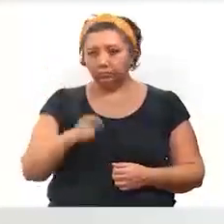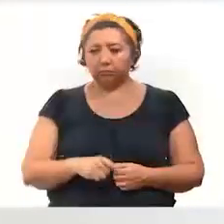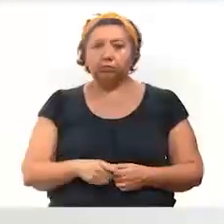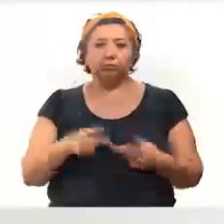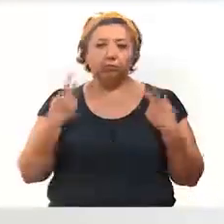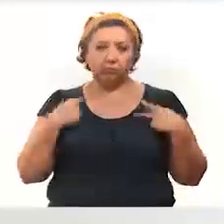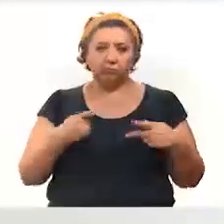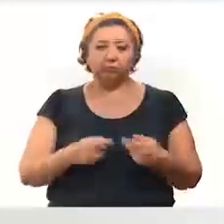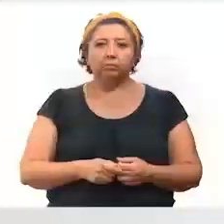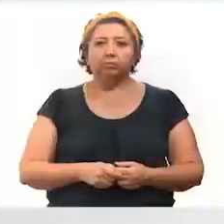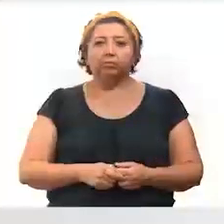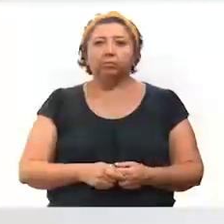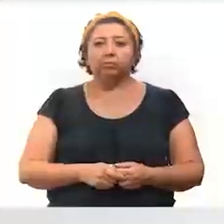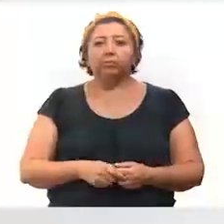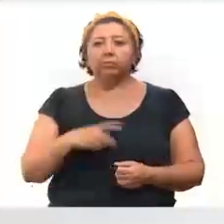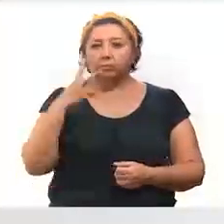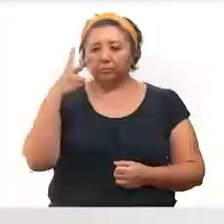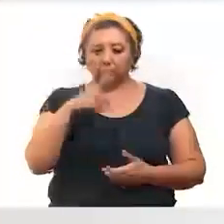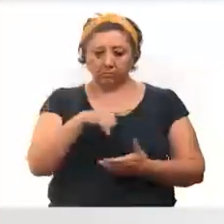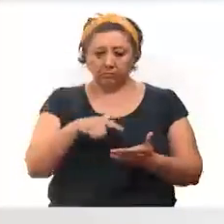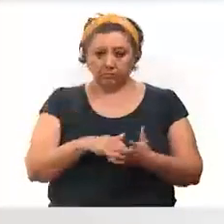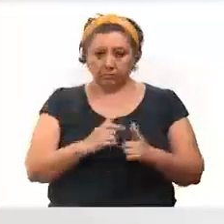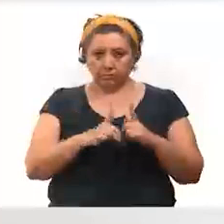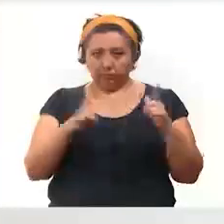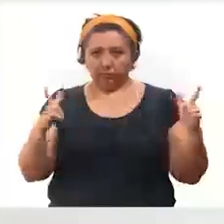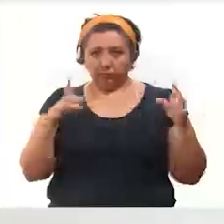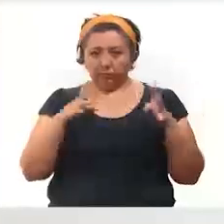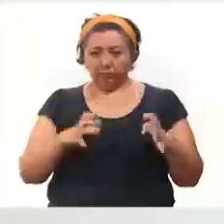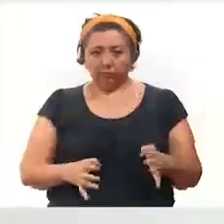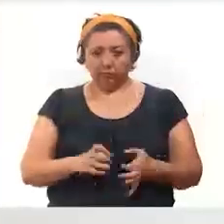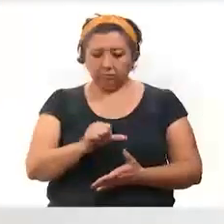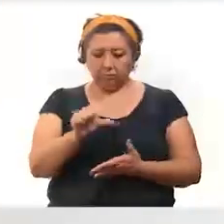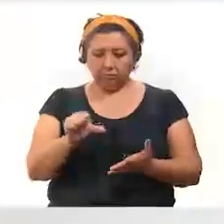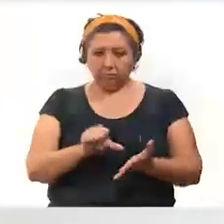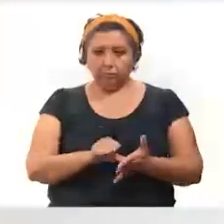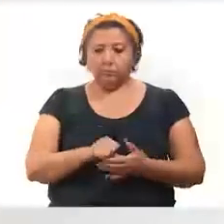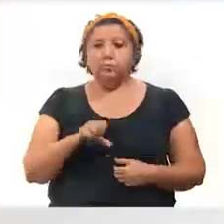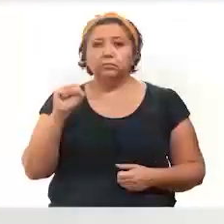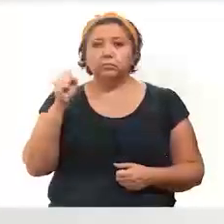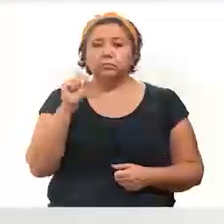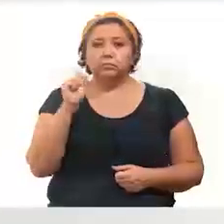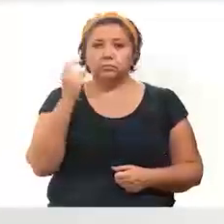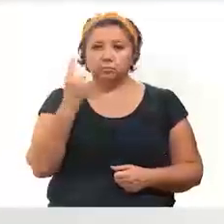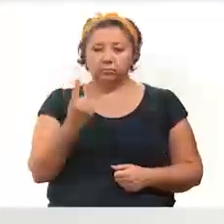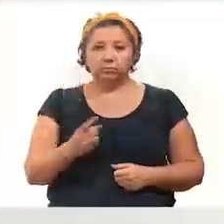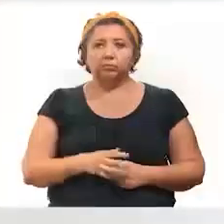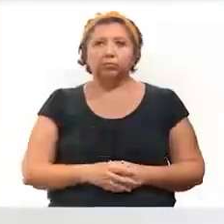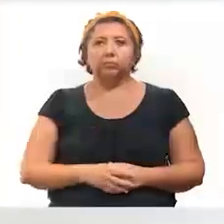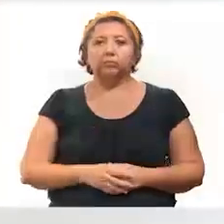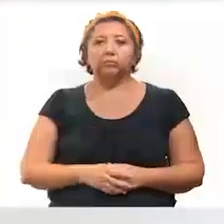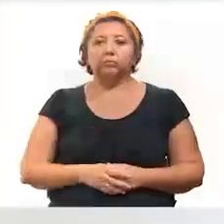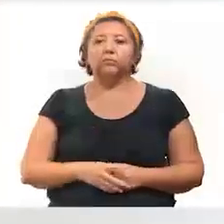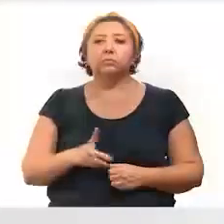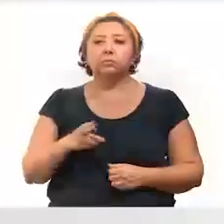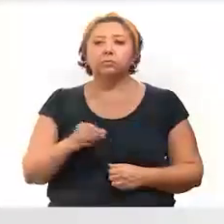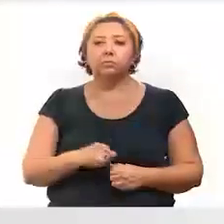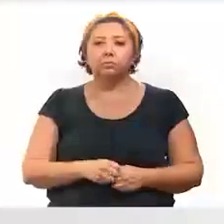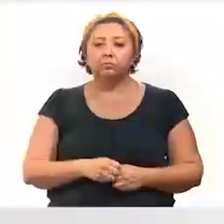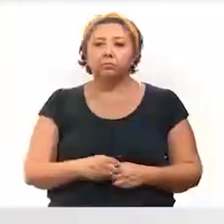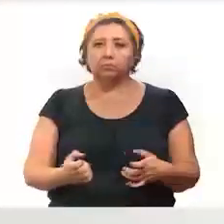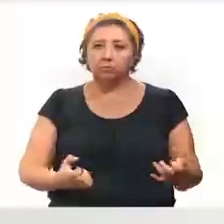sector de la población, en 2 macrocentros, ubicados en el Centro de Convenciones Yucatán Siglo XXI y